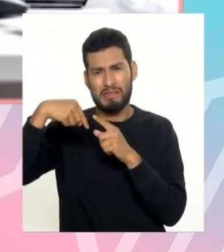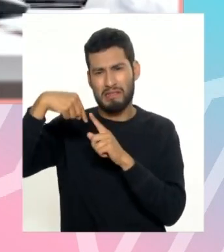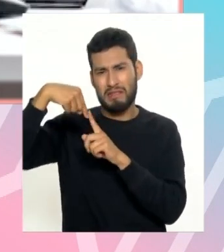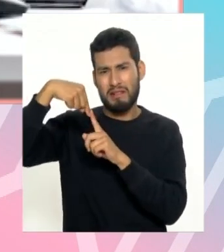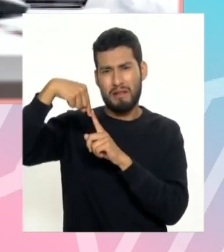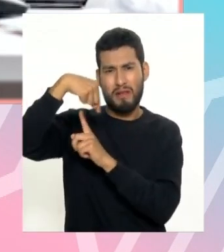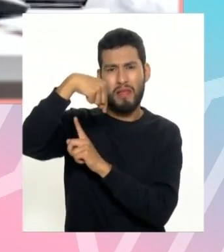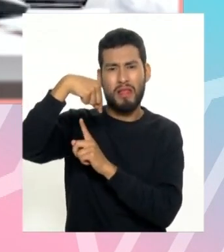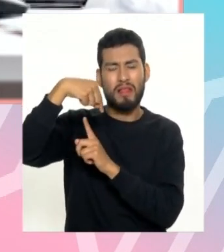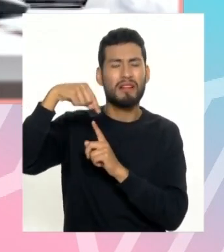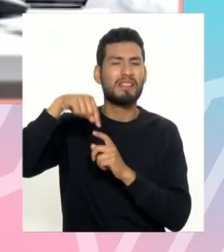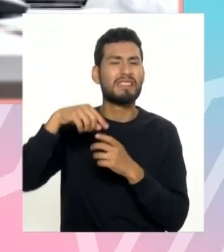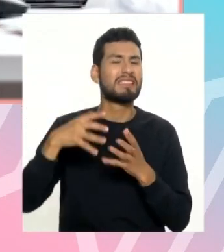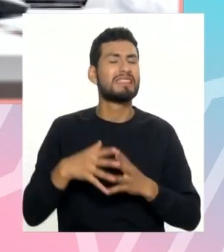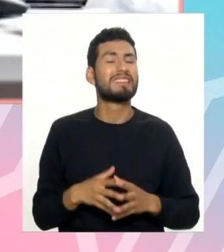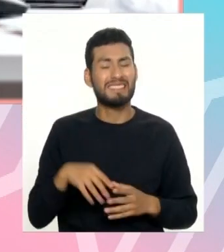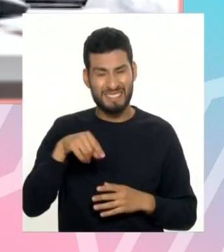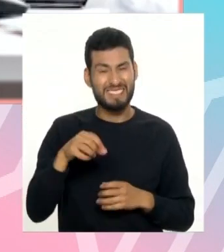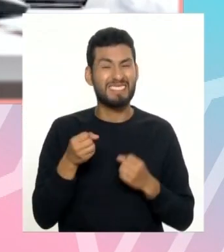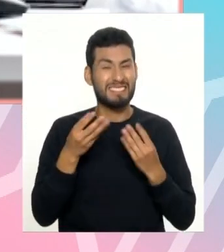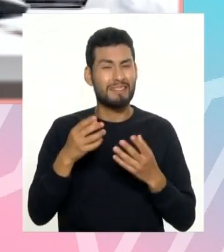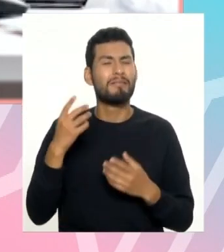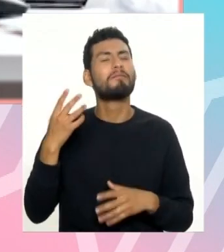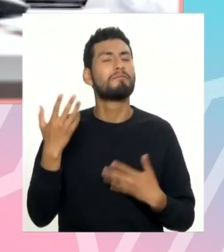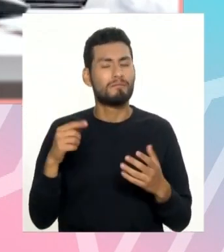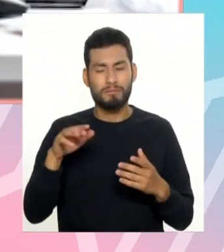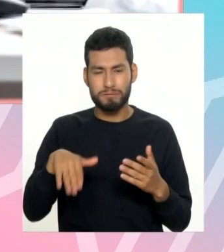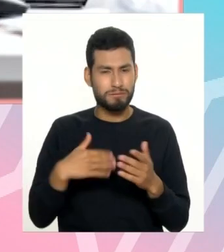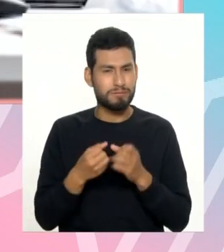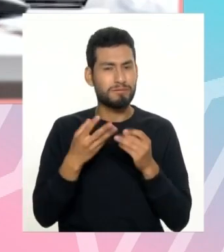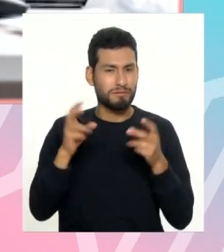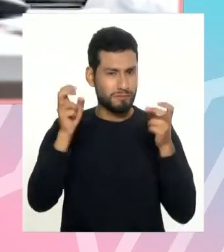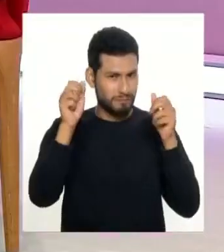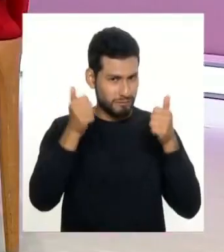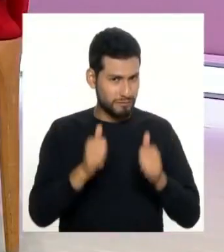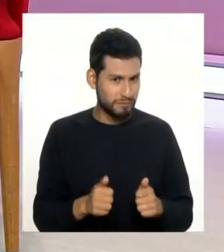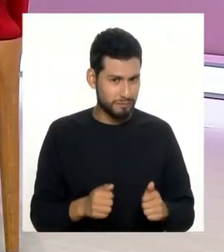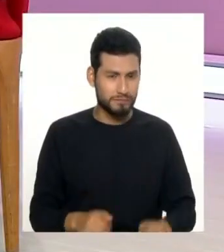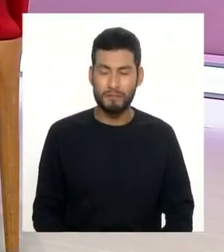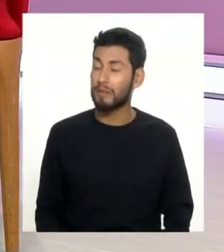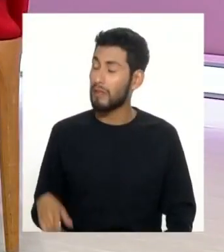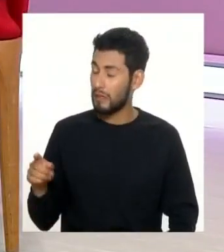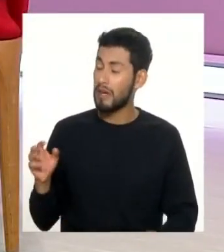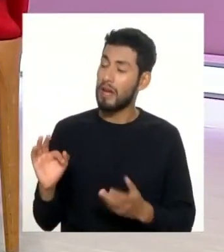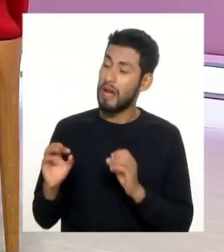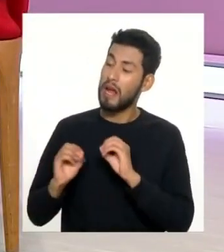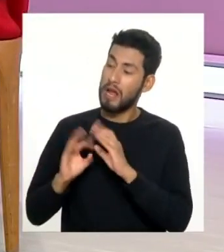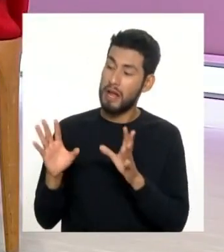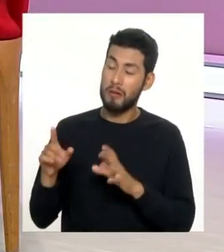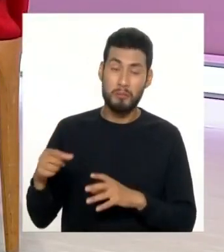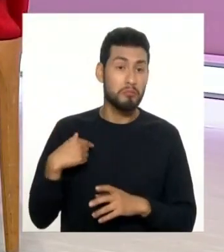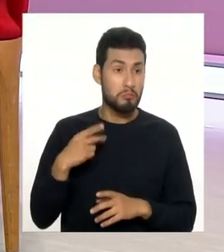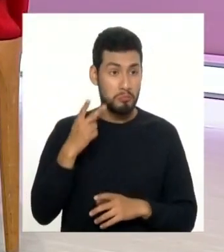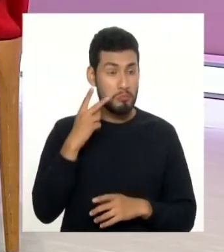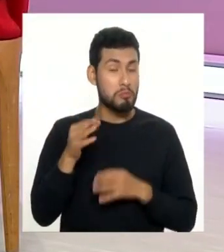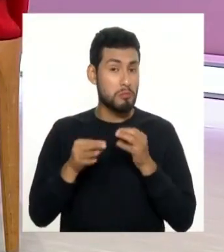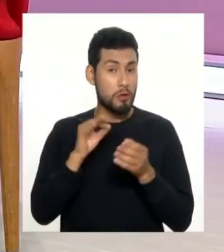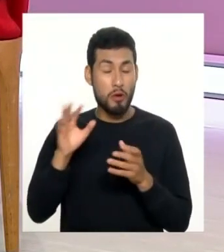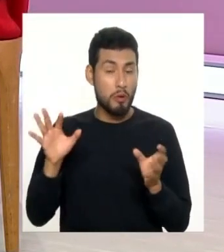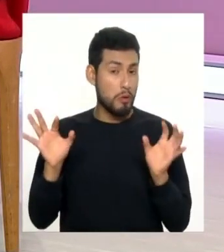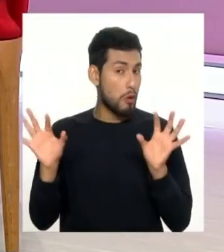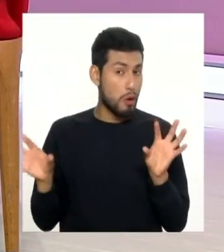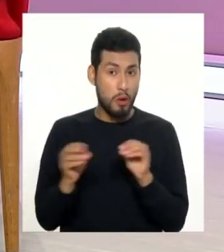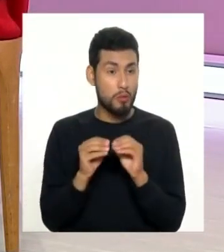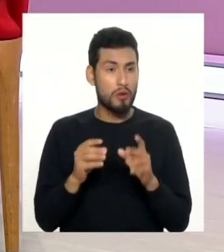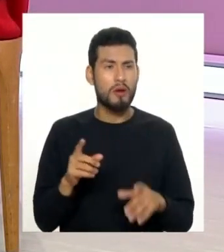patologías que en realidad es parte de todo un proceso degenerativo. Muy claro, doctor Daniel Concha. Yo creo que estamos haciendo una descripción completa, pero dentro